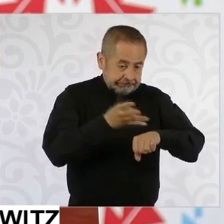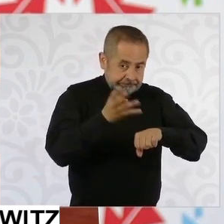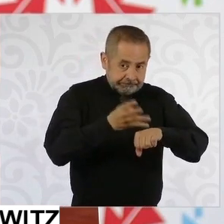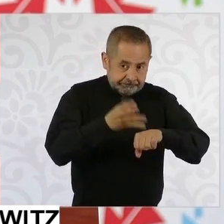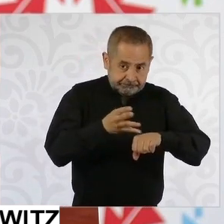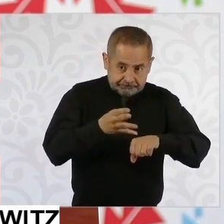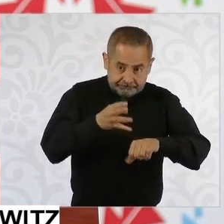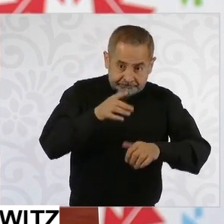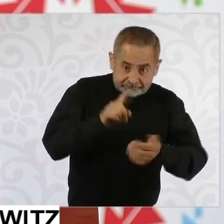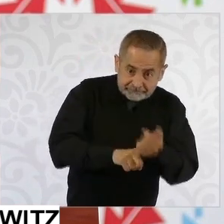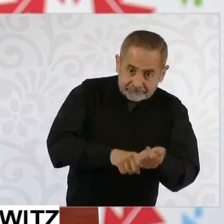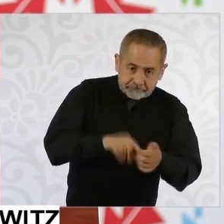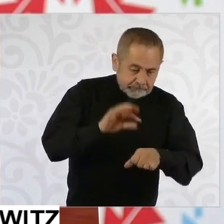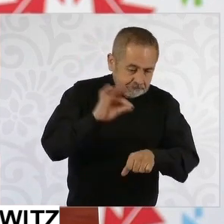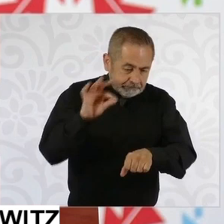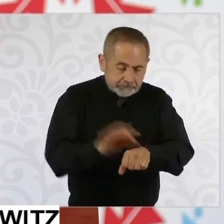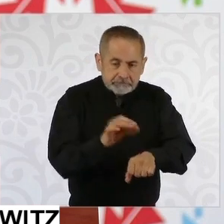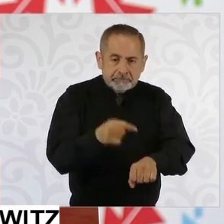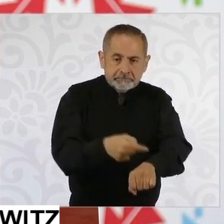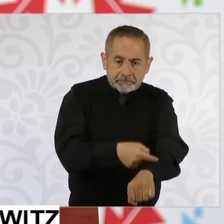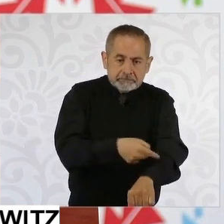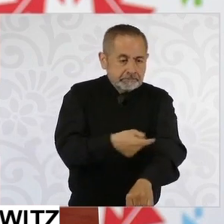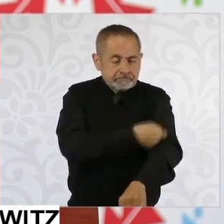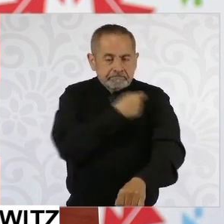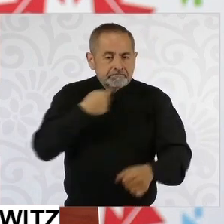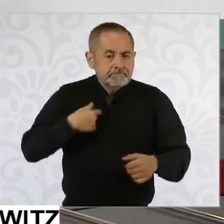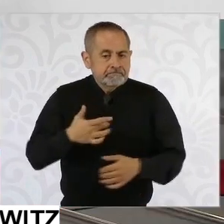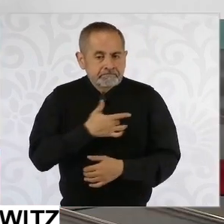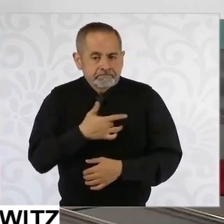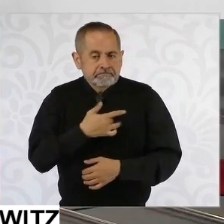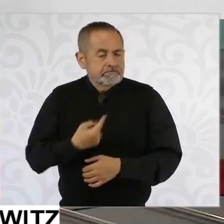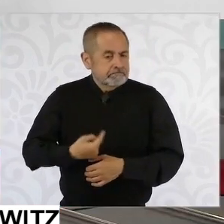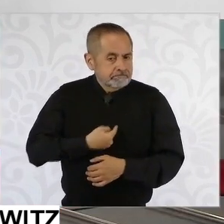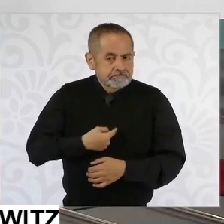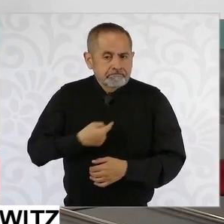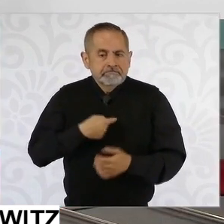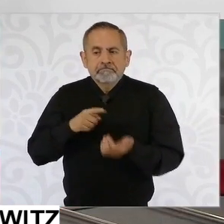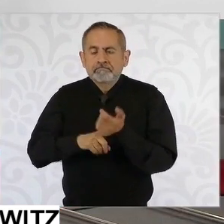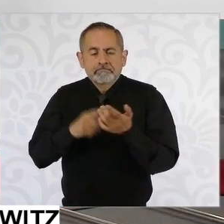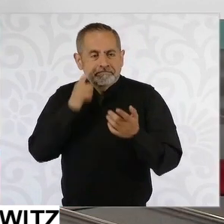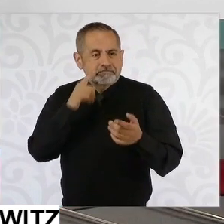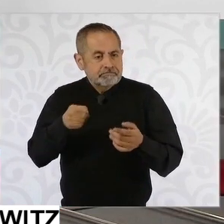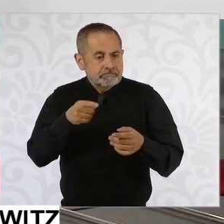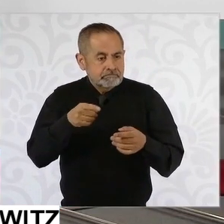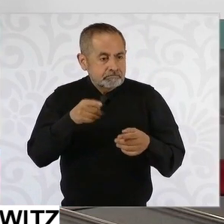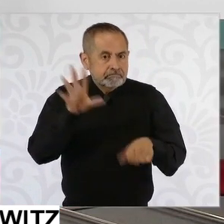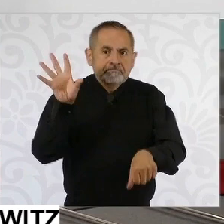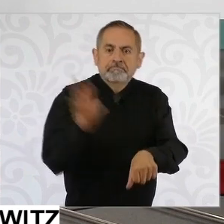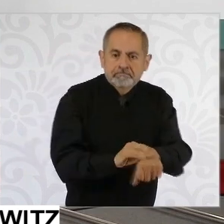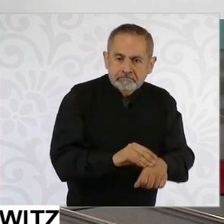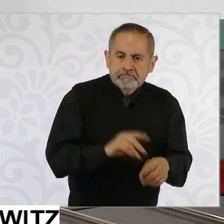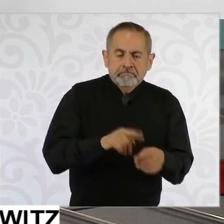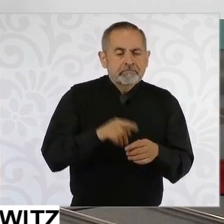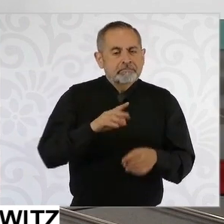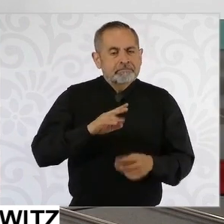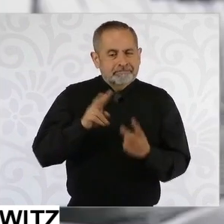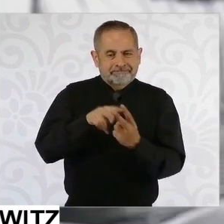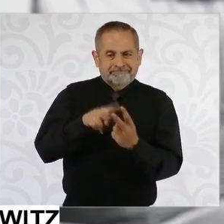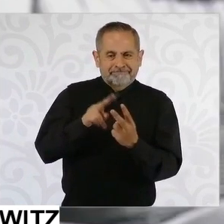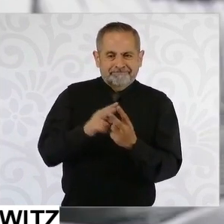través de catéteres centrales o periféricos que constituye una vía directa de acceso para las